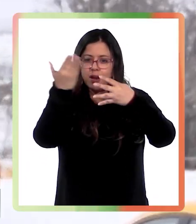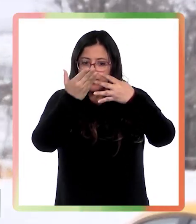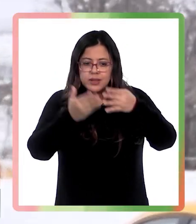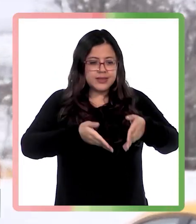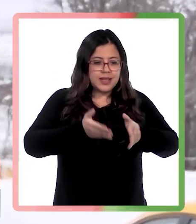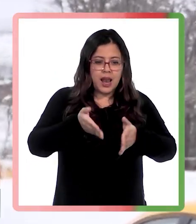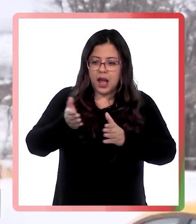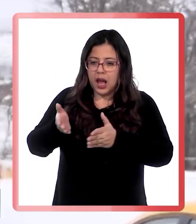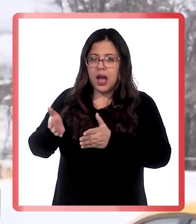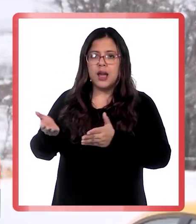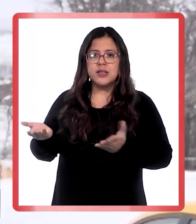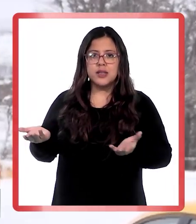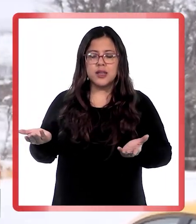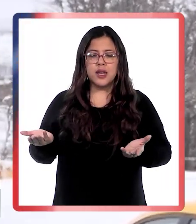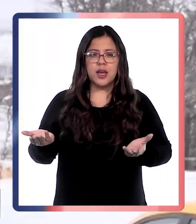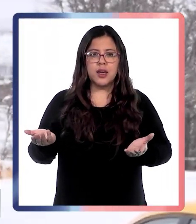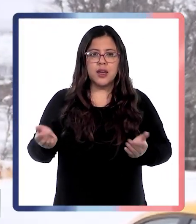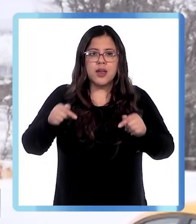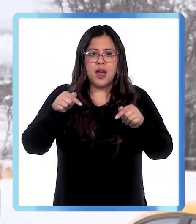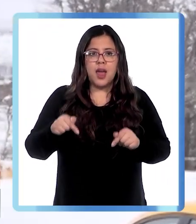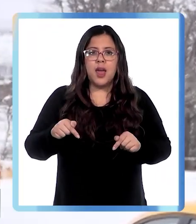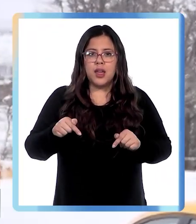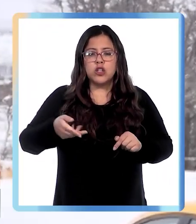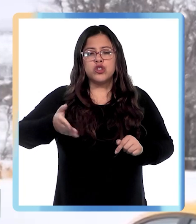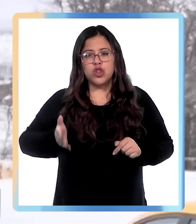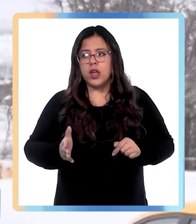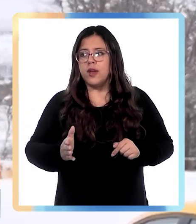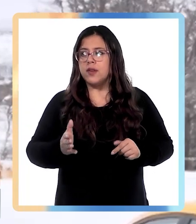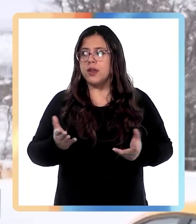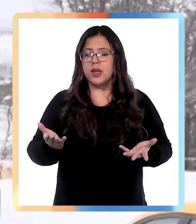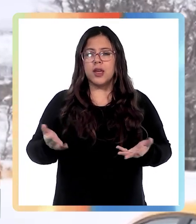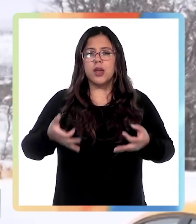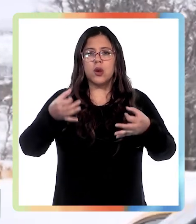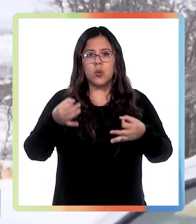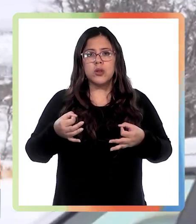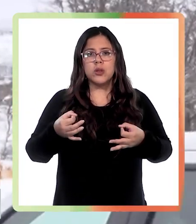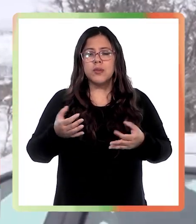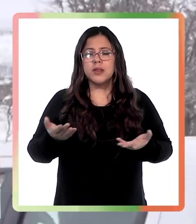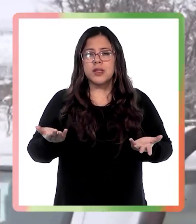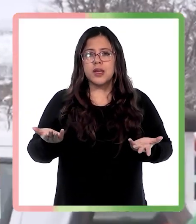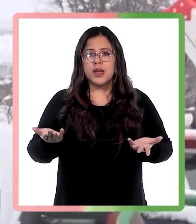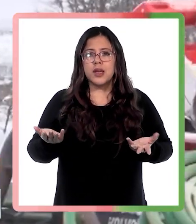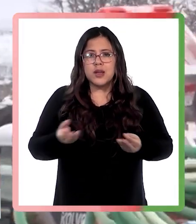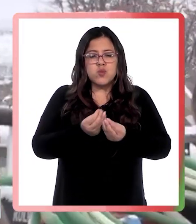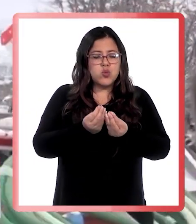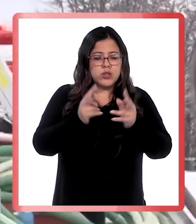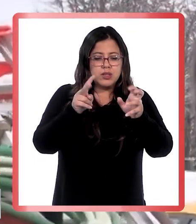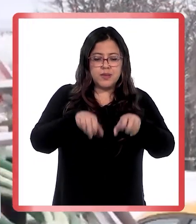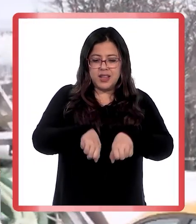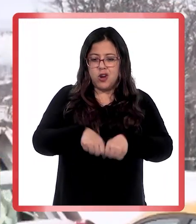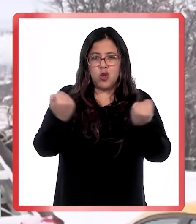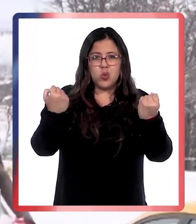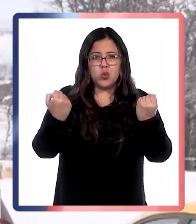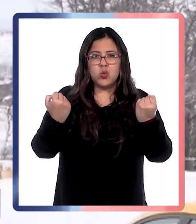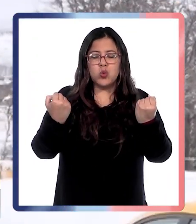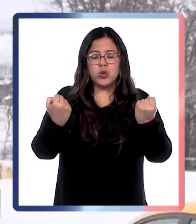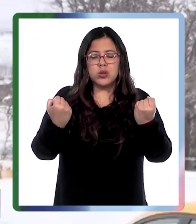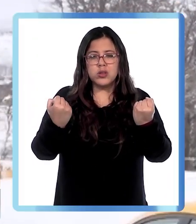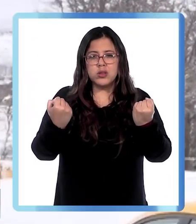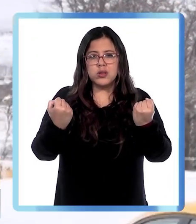distribución en las calles en donde cierto mantenemos todavía una gran cantidad de rotura